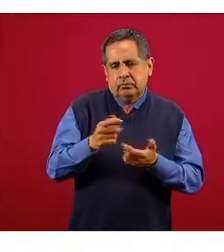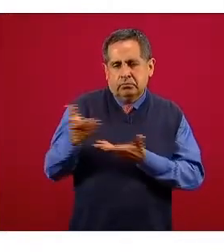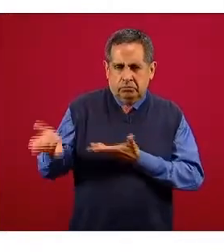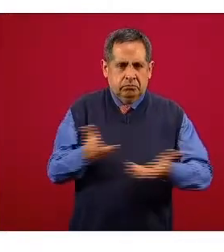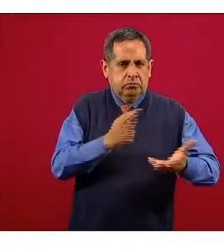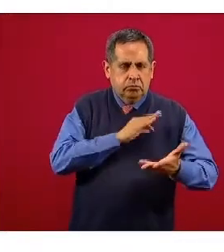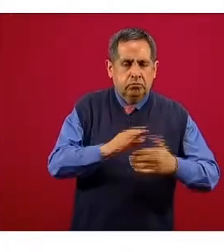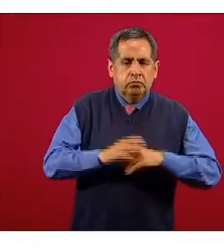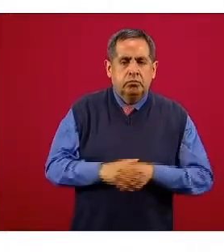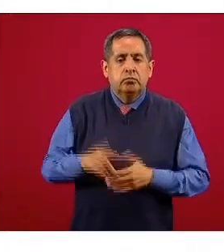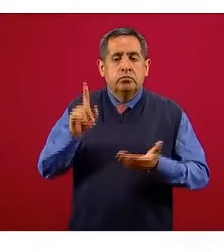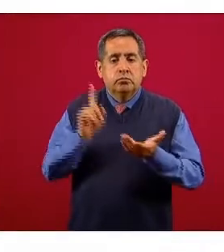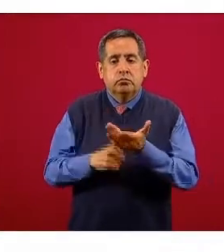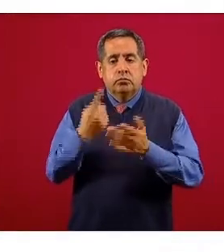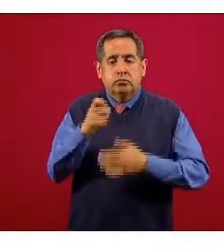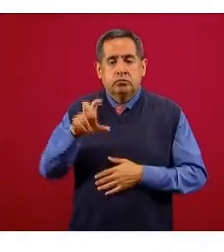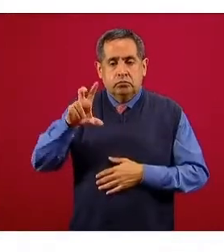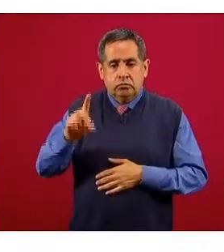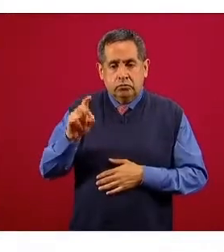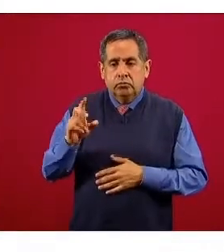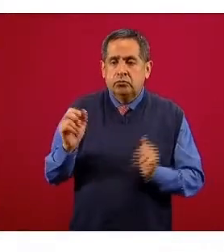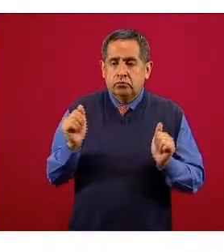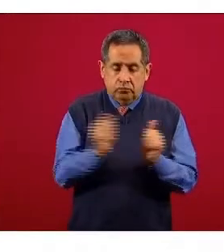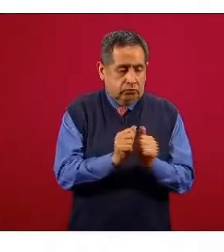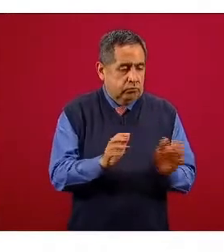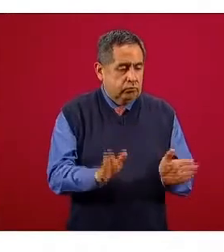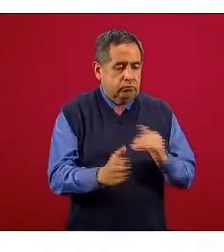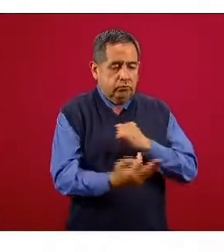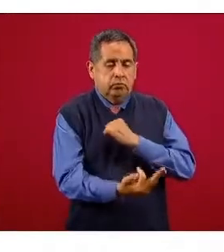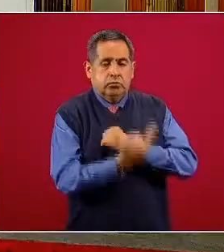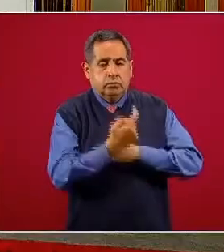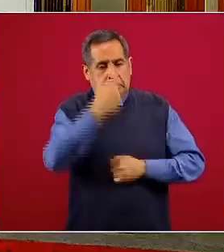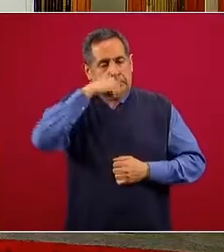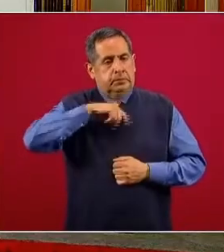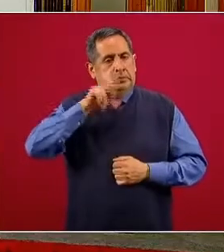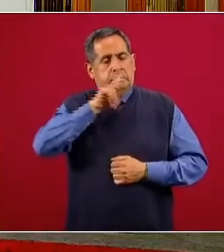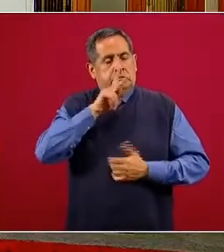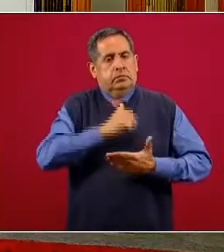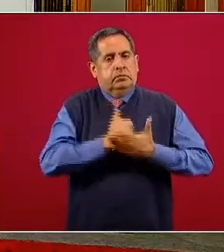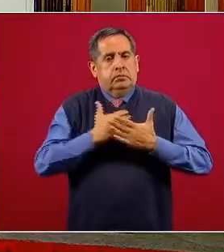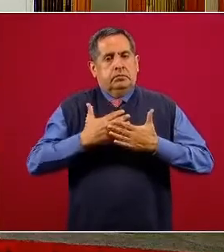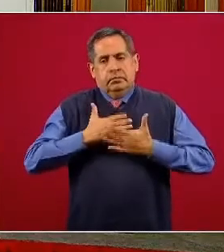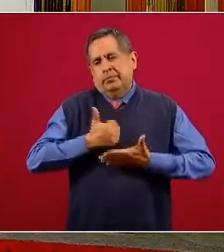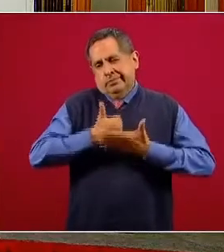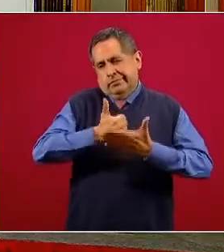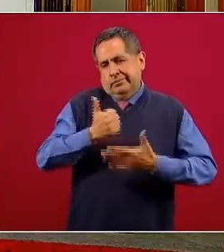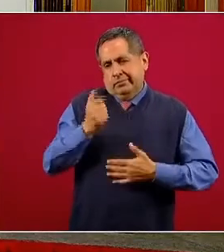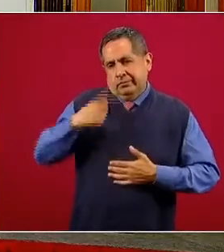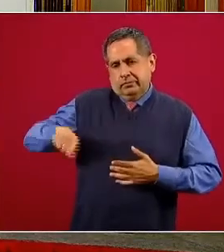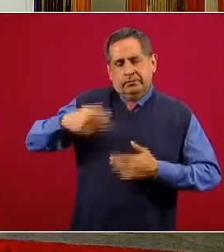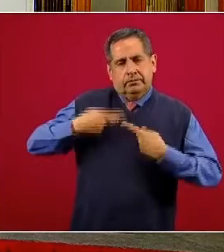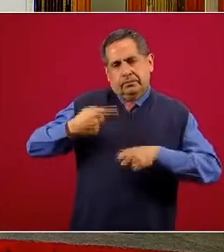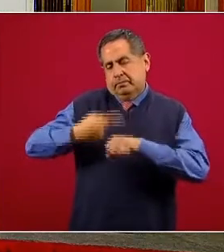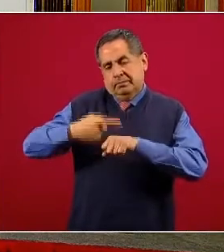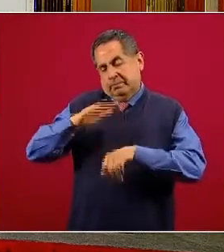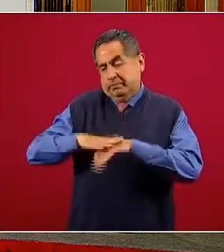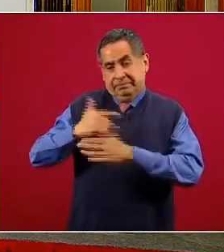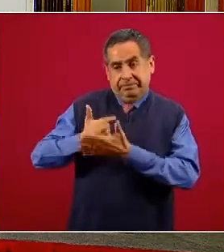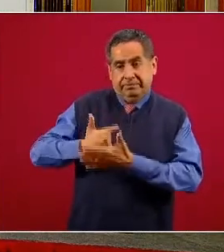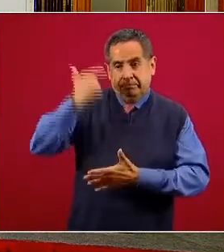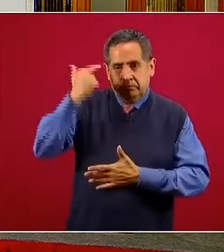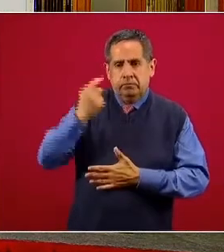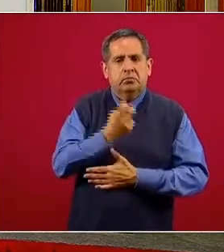y 1.130 camas con ventilador para poder dar atención médica al paciente que